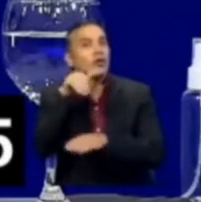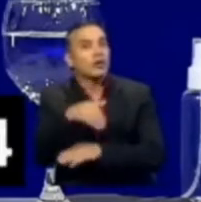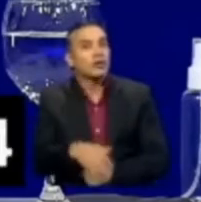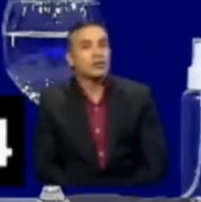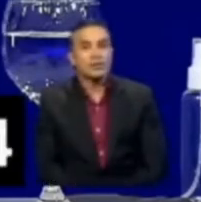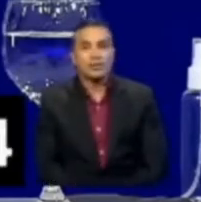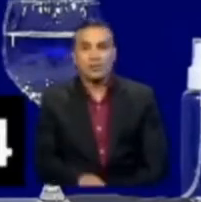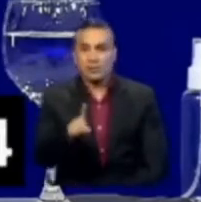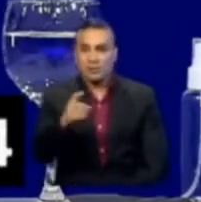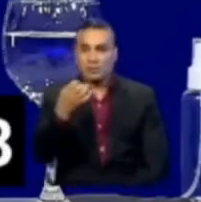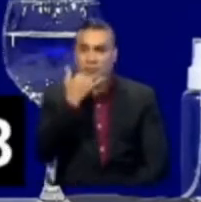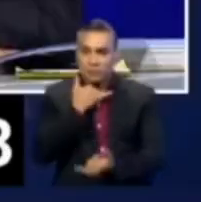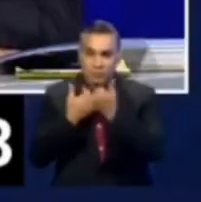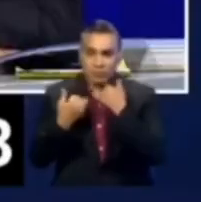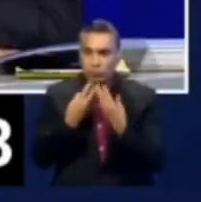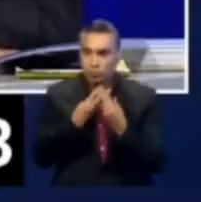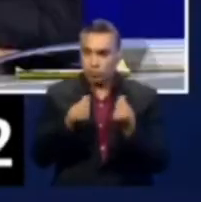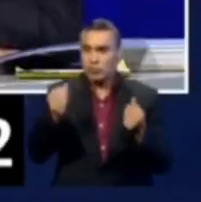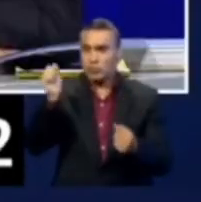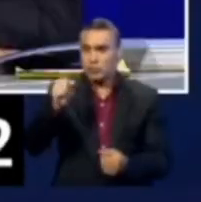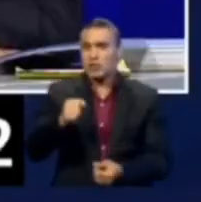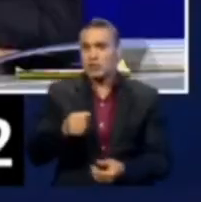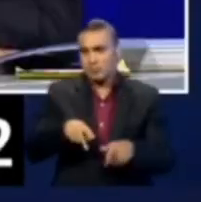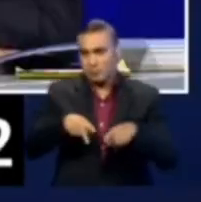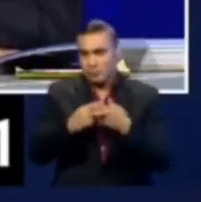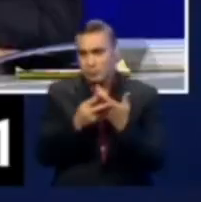en donde hay que corregir errores, enmendarlos, hay que